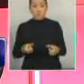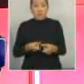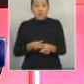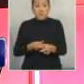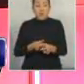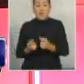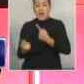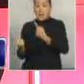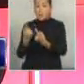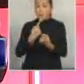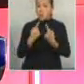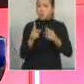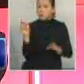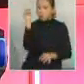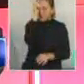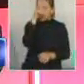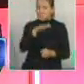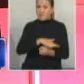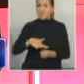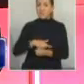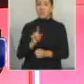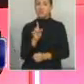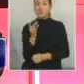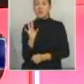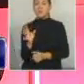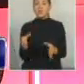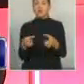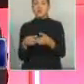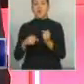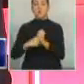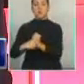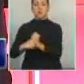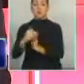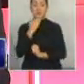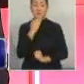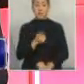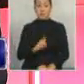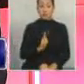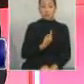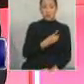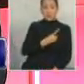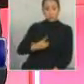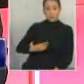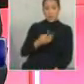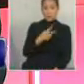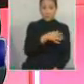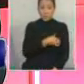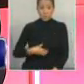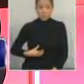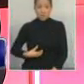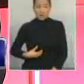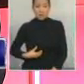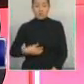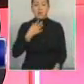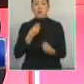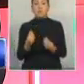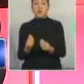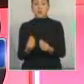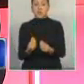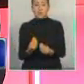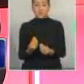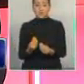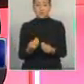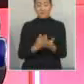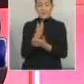las preguntas complejas no solo vinieron desde la oposición, sino también de nosotros, los diputados de gobierno, porque